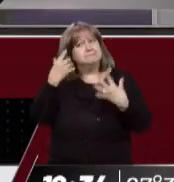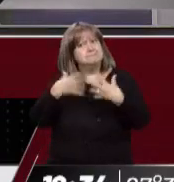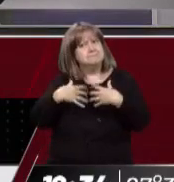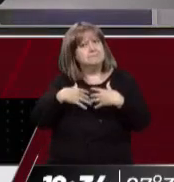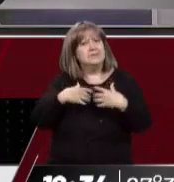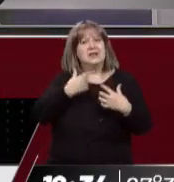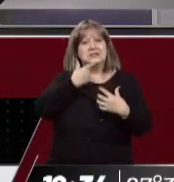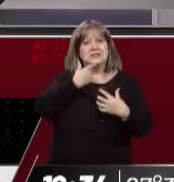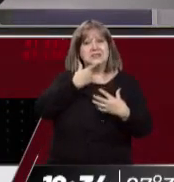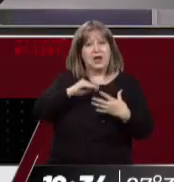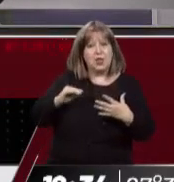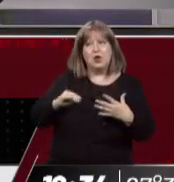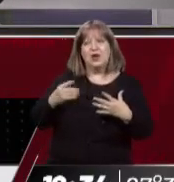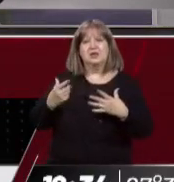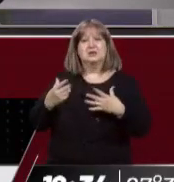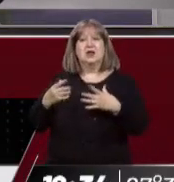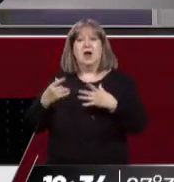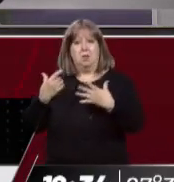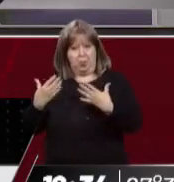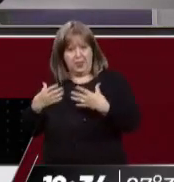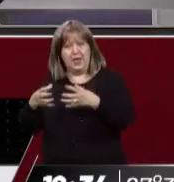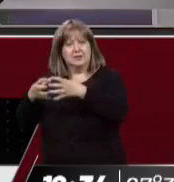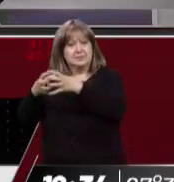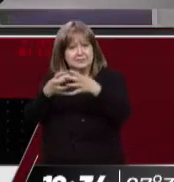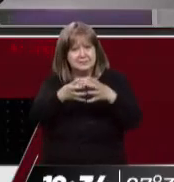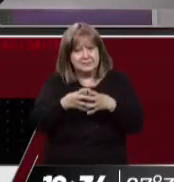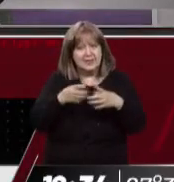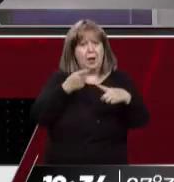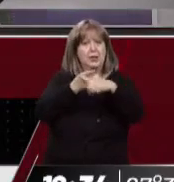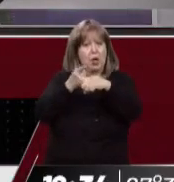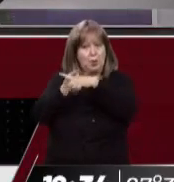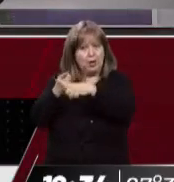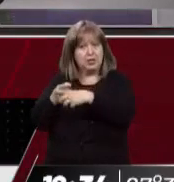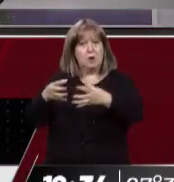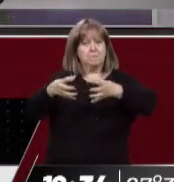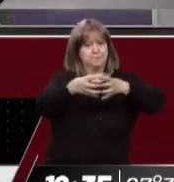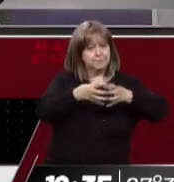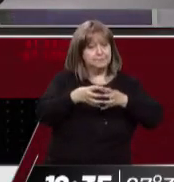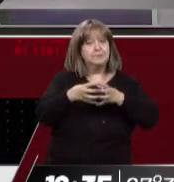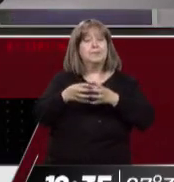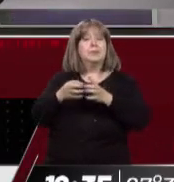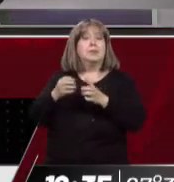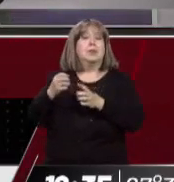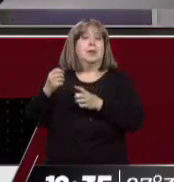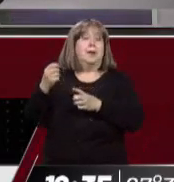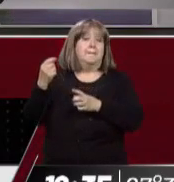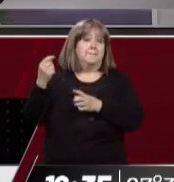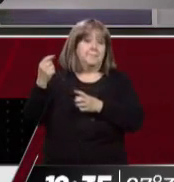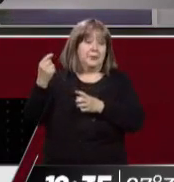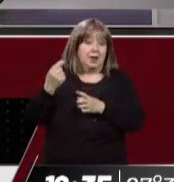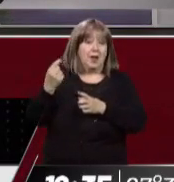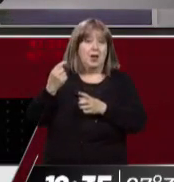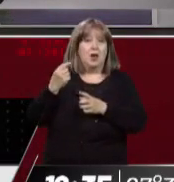los que vean cuáles son los consensos políticos, al menos político-partidarios que se encuentran allí. En principio, como dijimos,